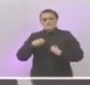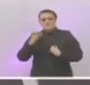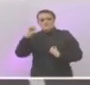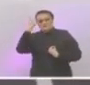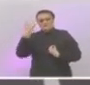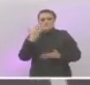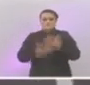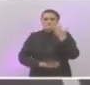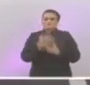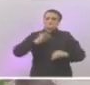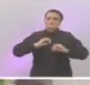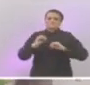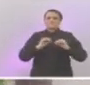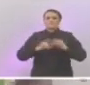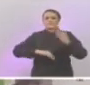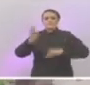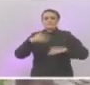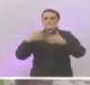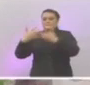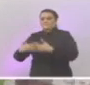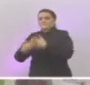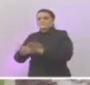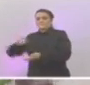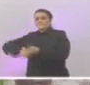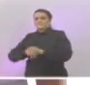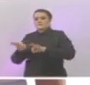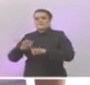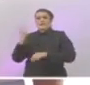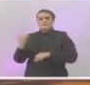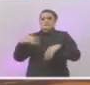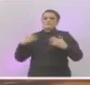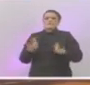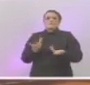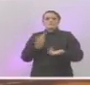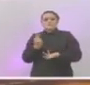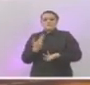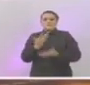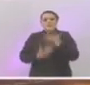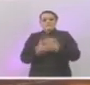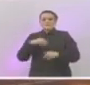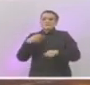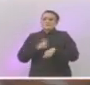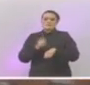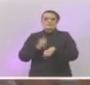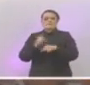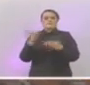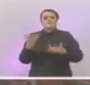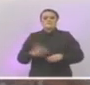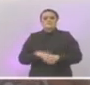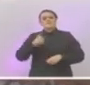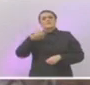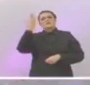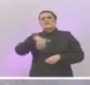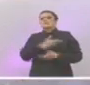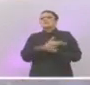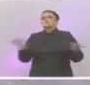mayor competitividad para nuestras empresas. Este es un reto y un desafío que tenemos que abordar cotidianamente. Como todos